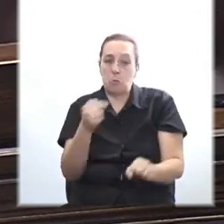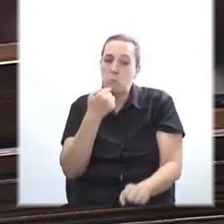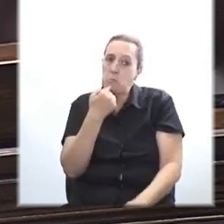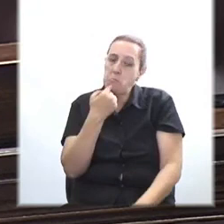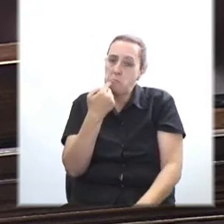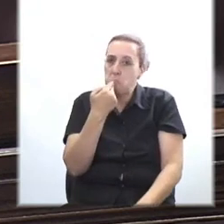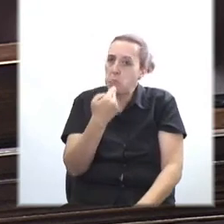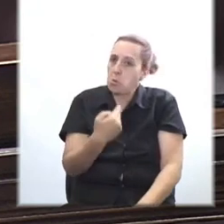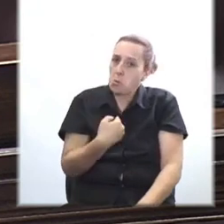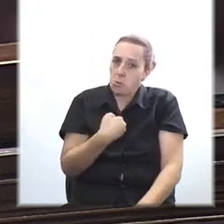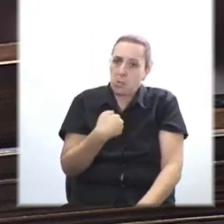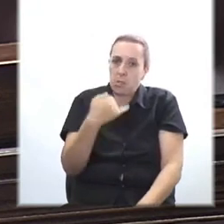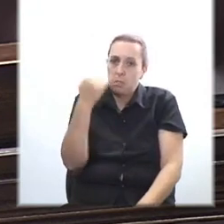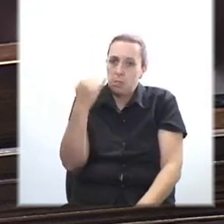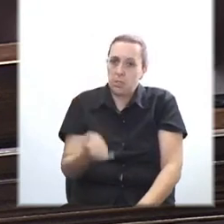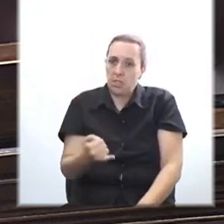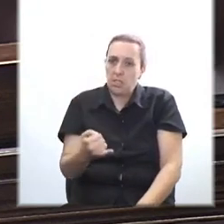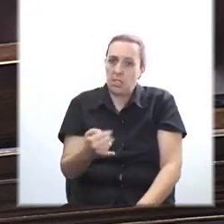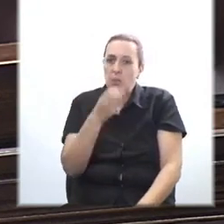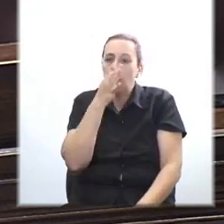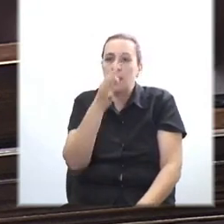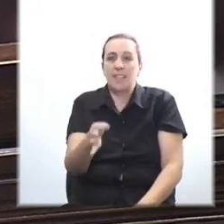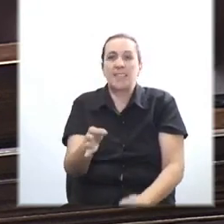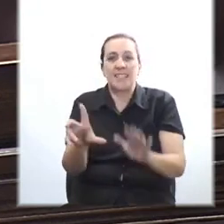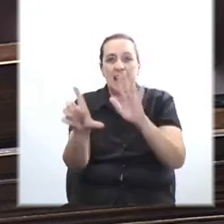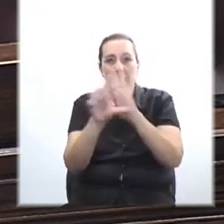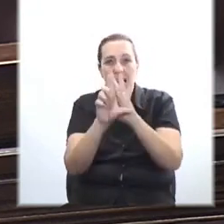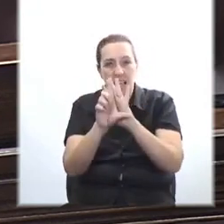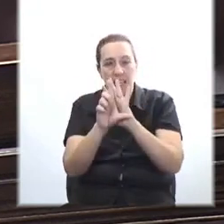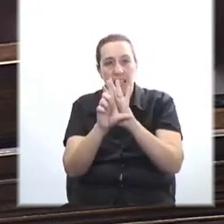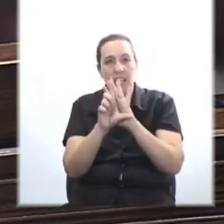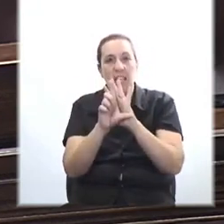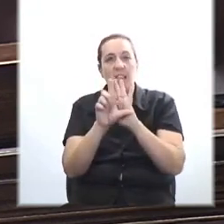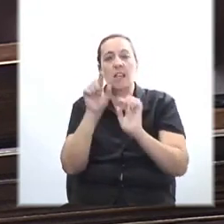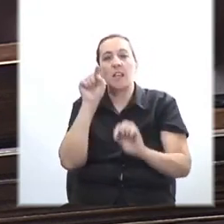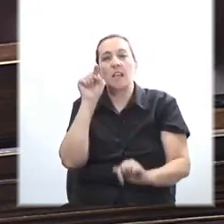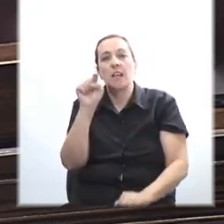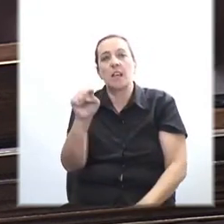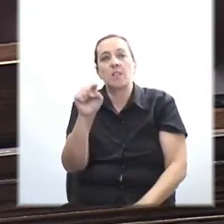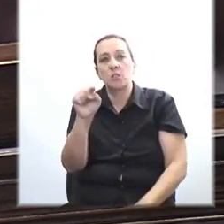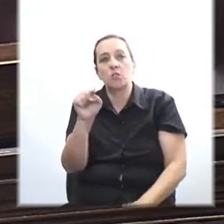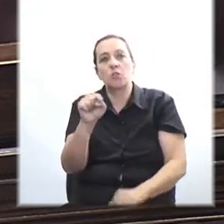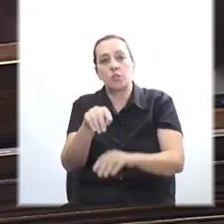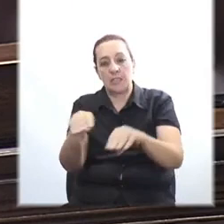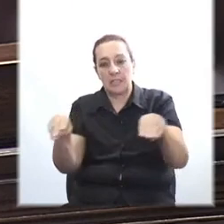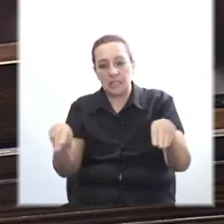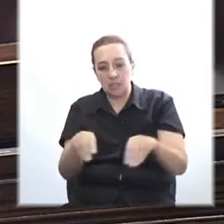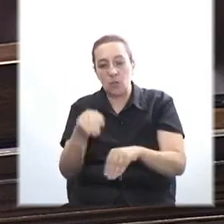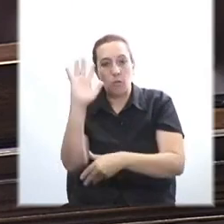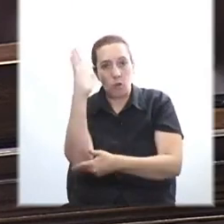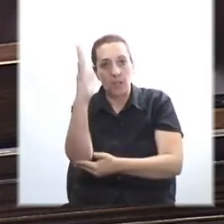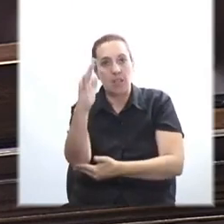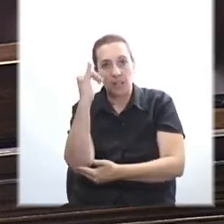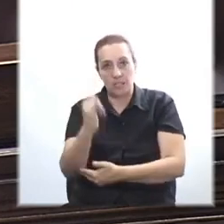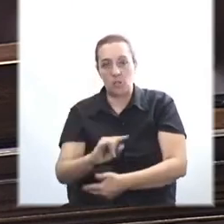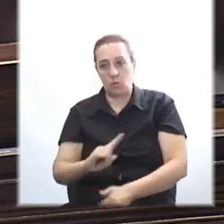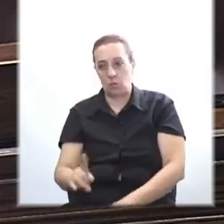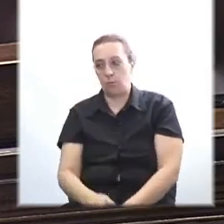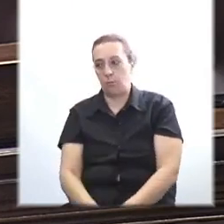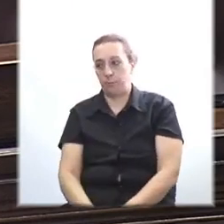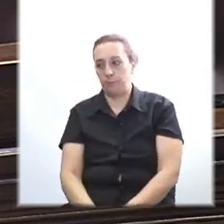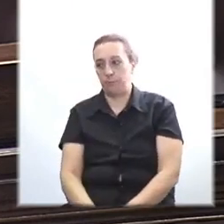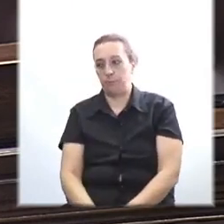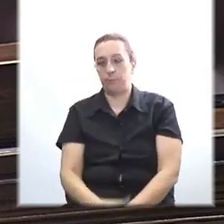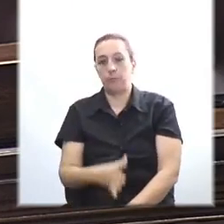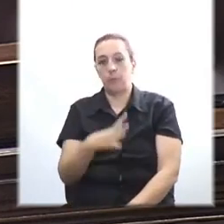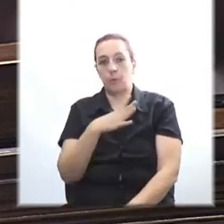cuestionar si dentro de lo que dice la ley esos terrenos son forestales o no. Hubieron